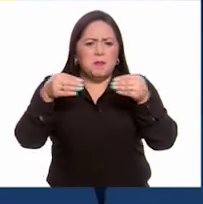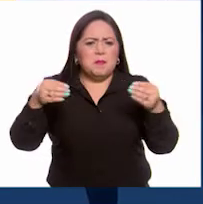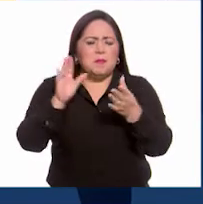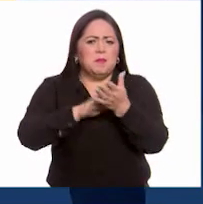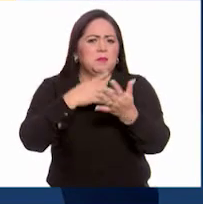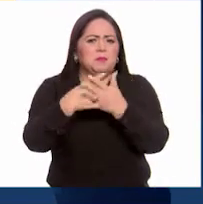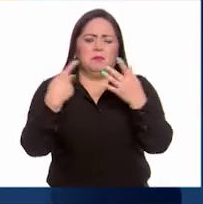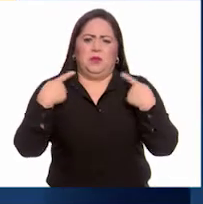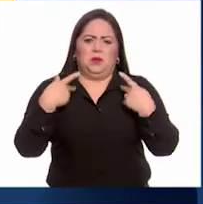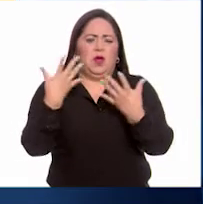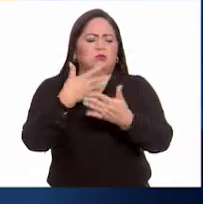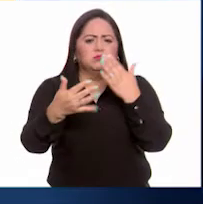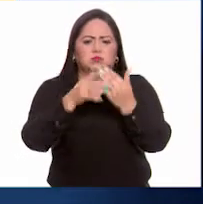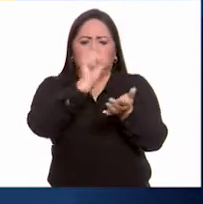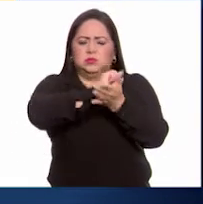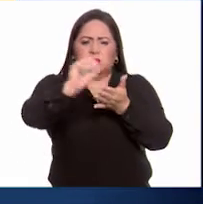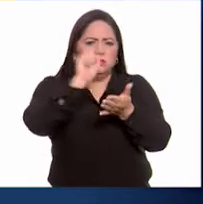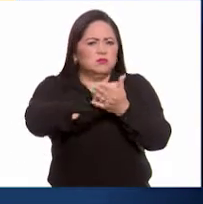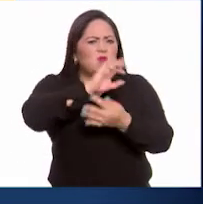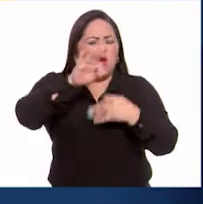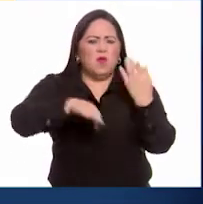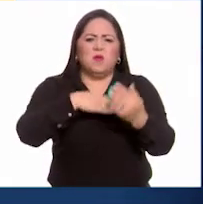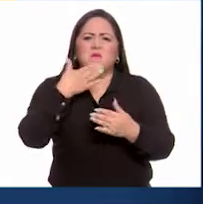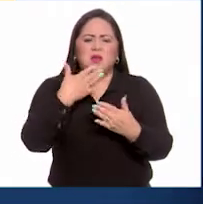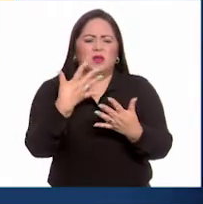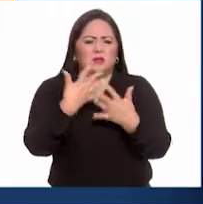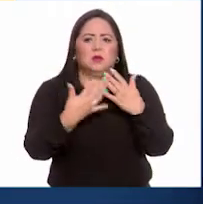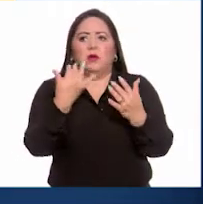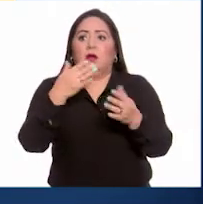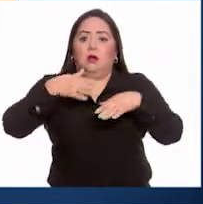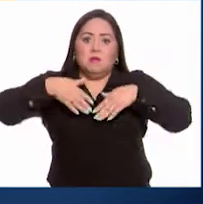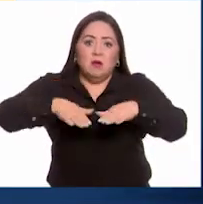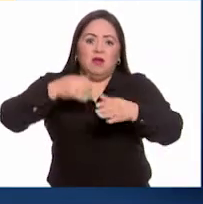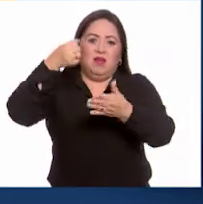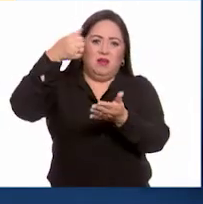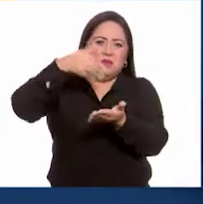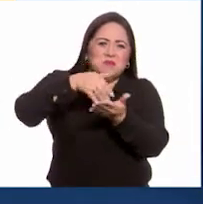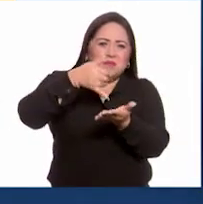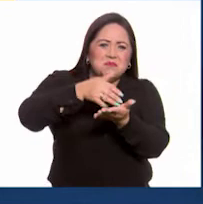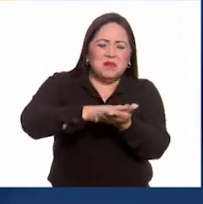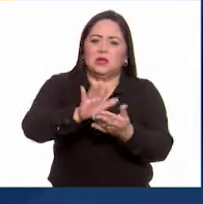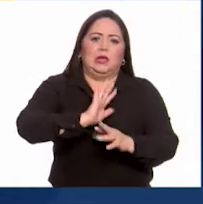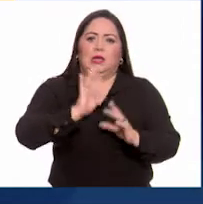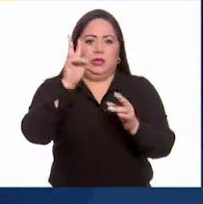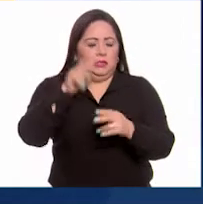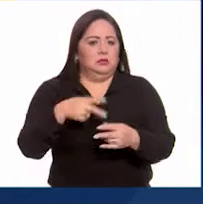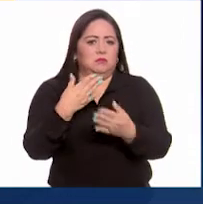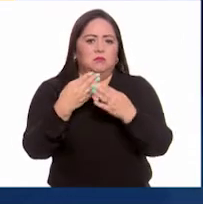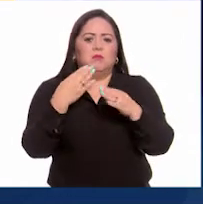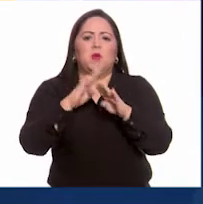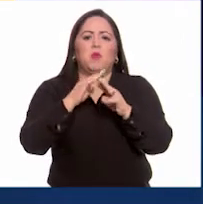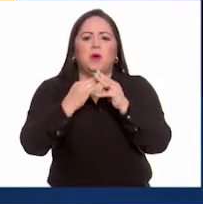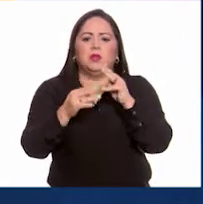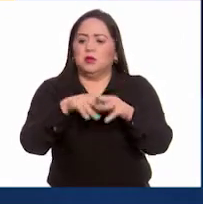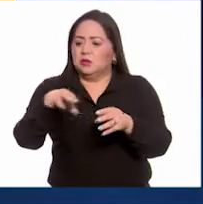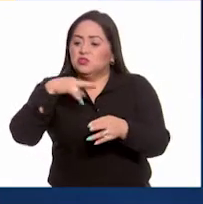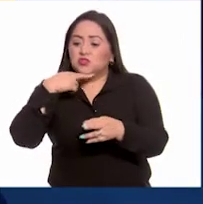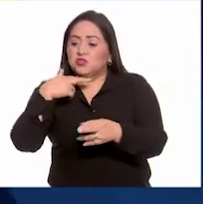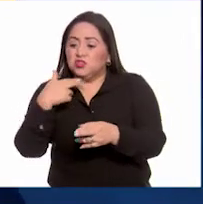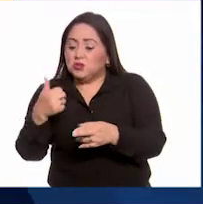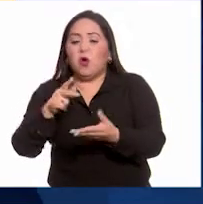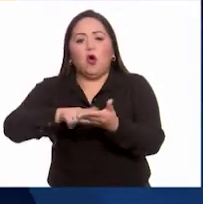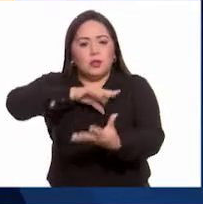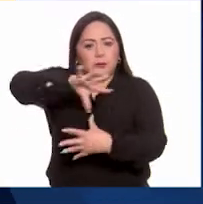pintado, textos manuscritos encuadernados y cosidos de manera manual utilizando materiales reusados o